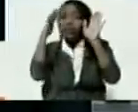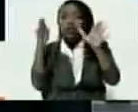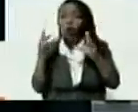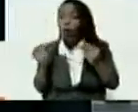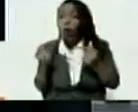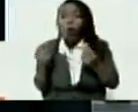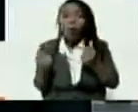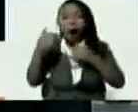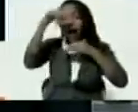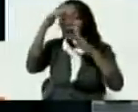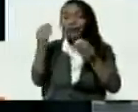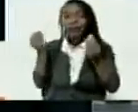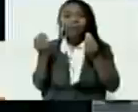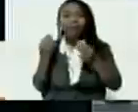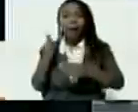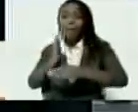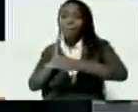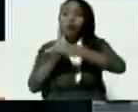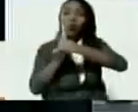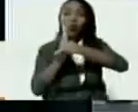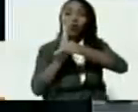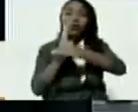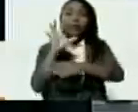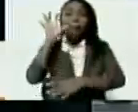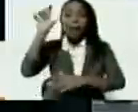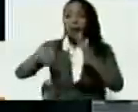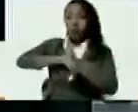prácticamente paralizar un país entero.